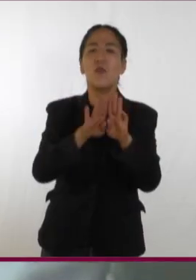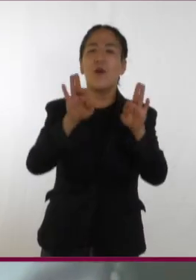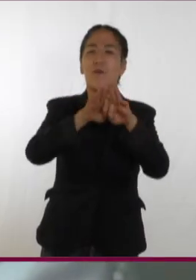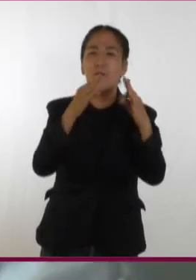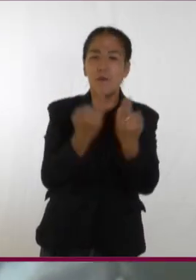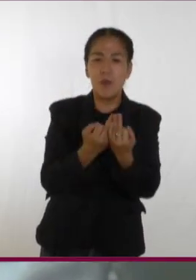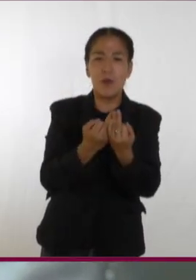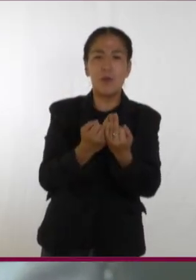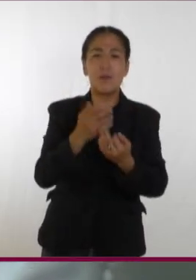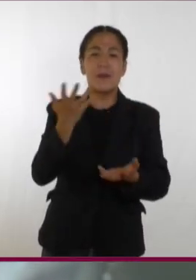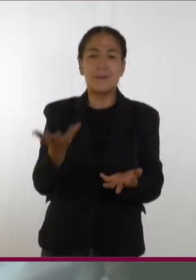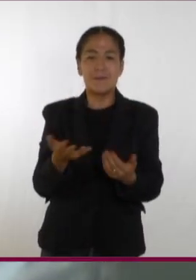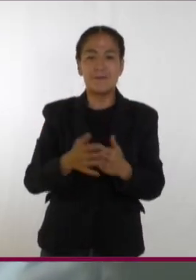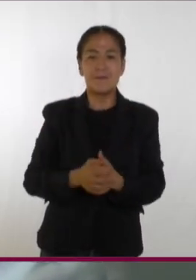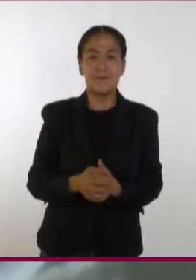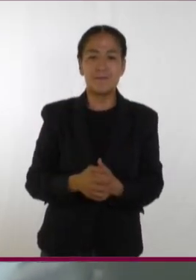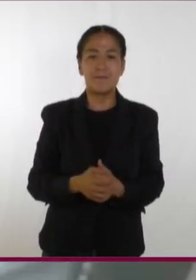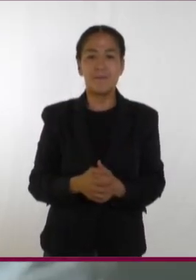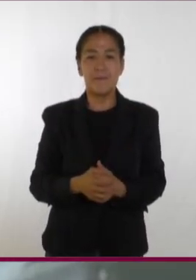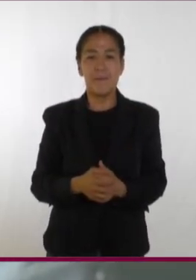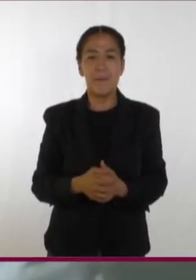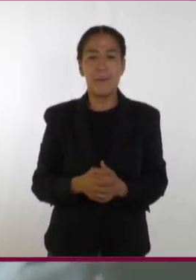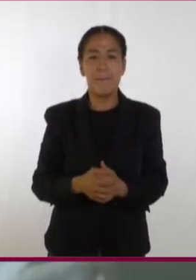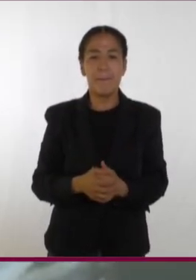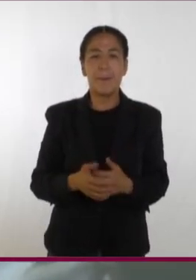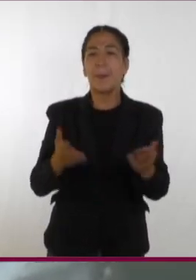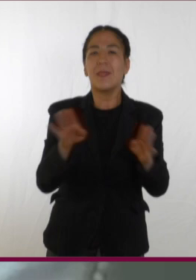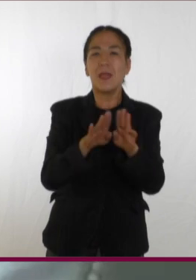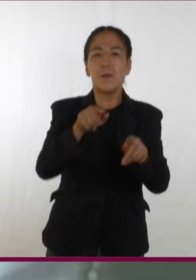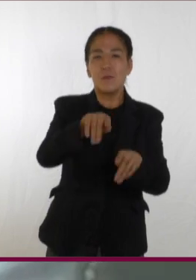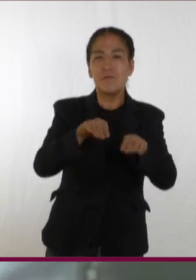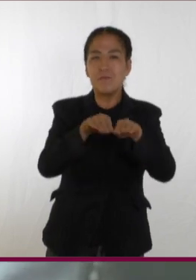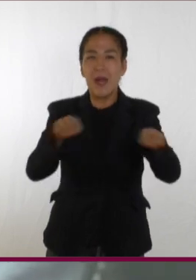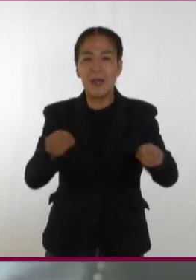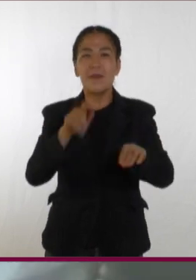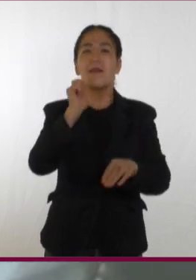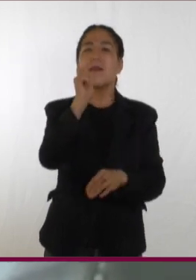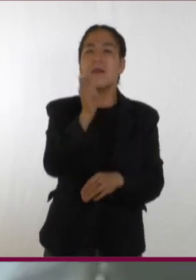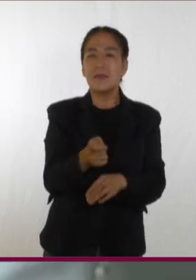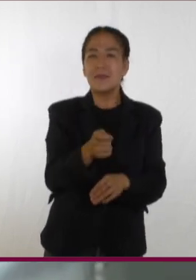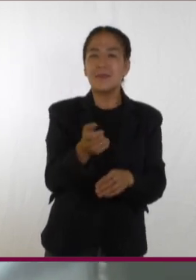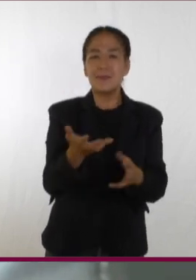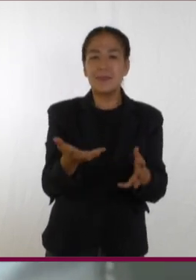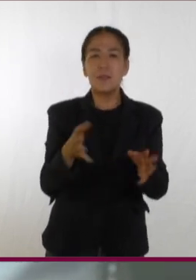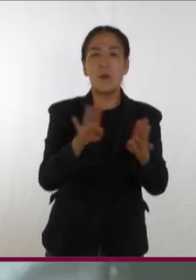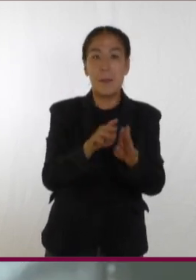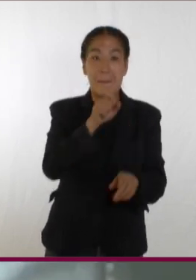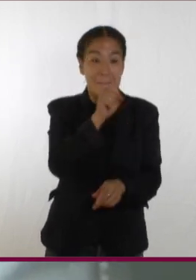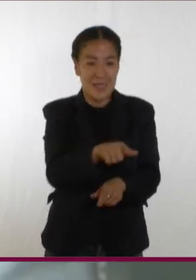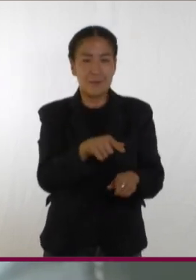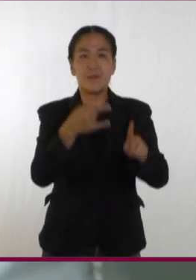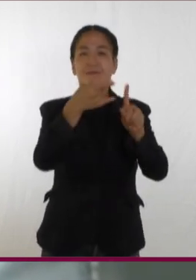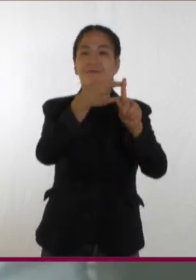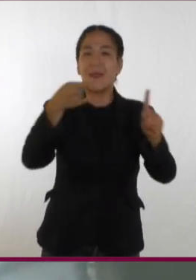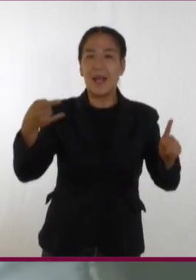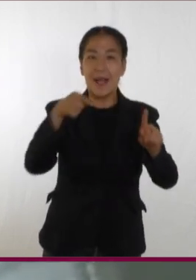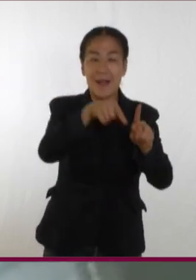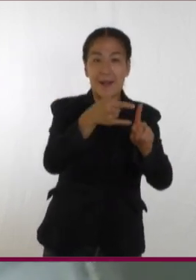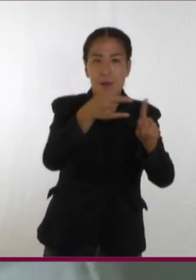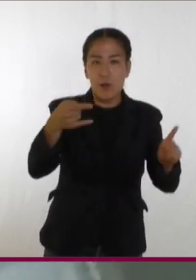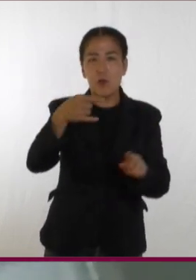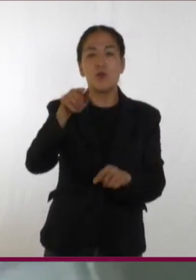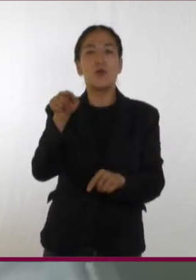Y entonces todas las que son regulares o que tienen, sí, de alguna manera regulares, se van deduciendo a partir del área